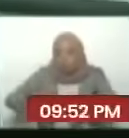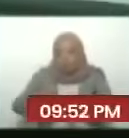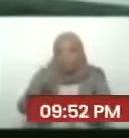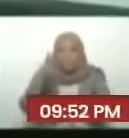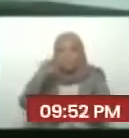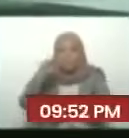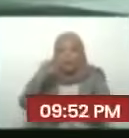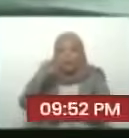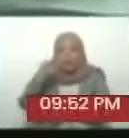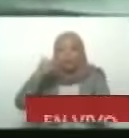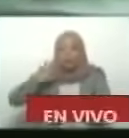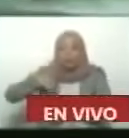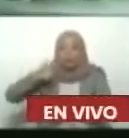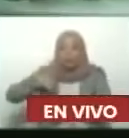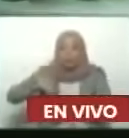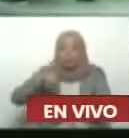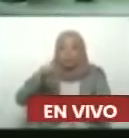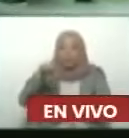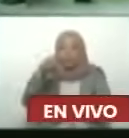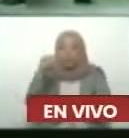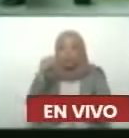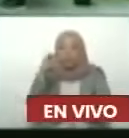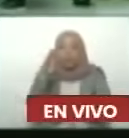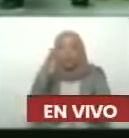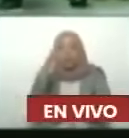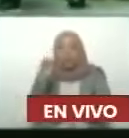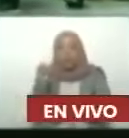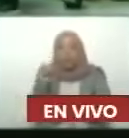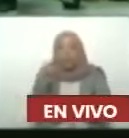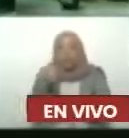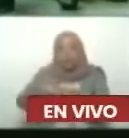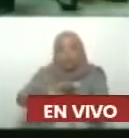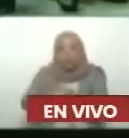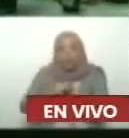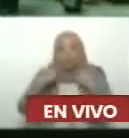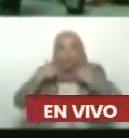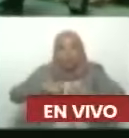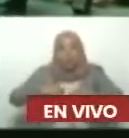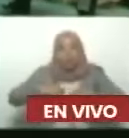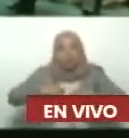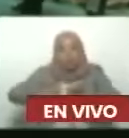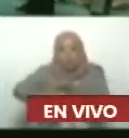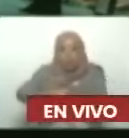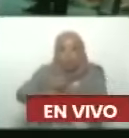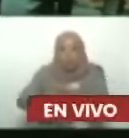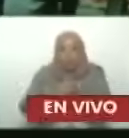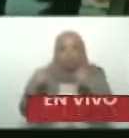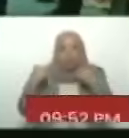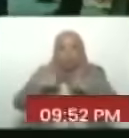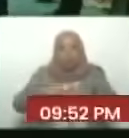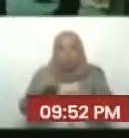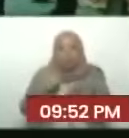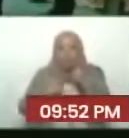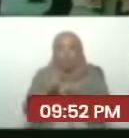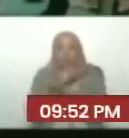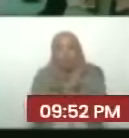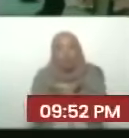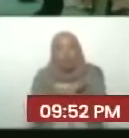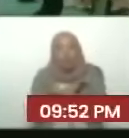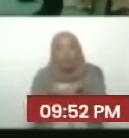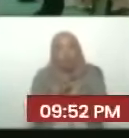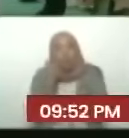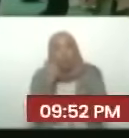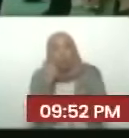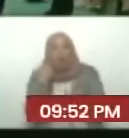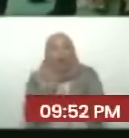Plata, soy del Lobo, y el Lobo fue el último club que dirigió Maradona antes de ser inmortal. Correcto, vale, yo siempre veía los juegos.